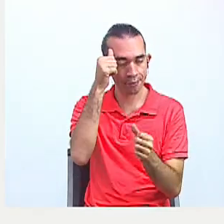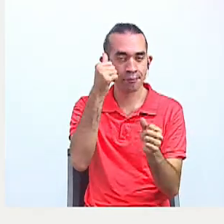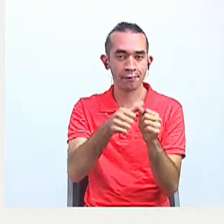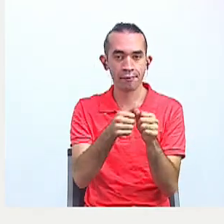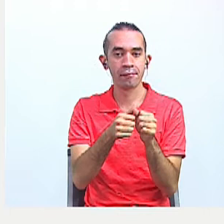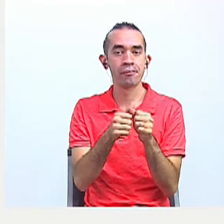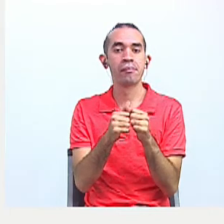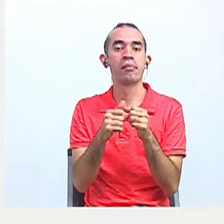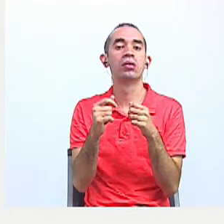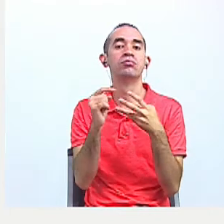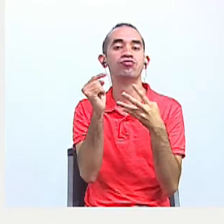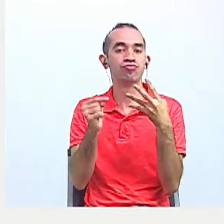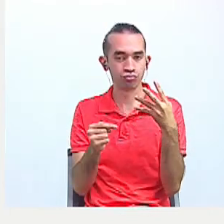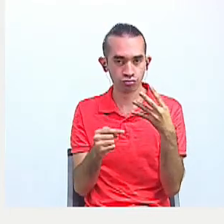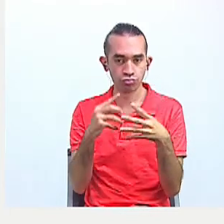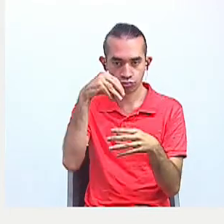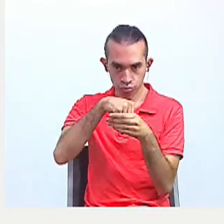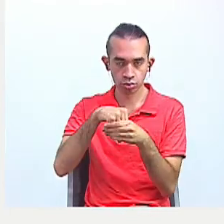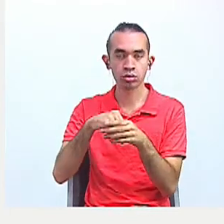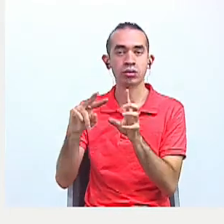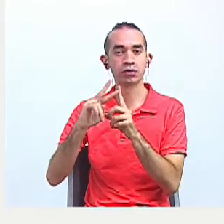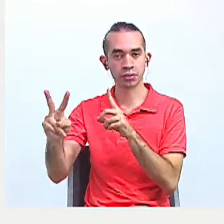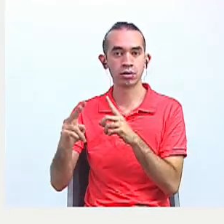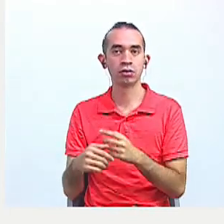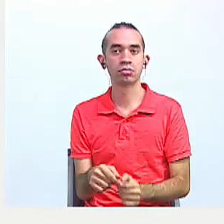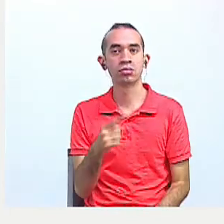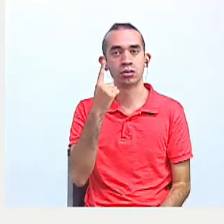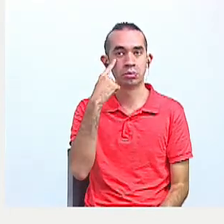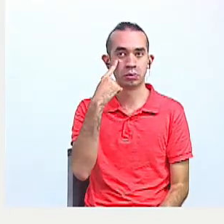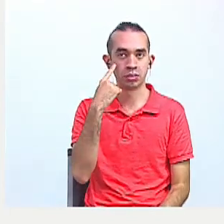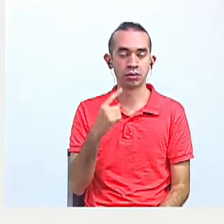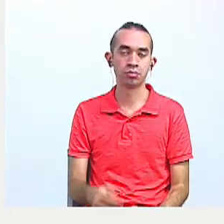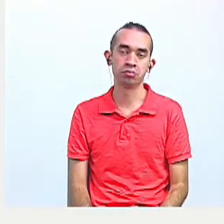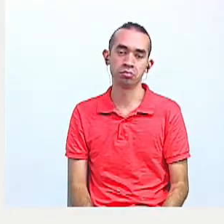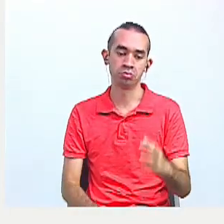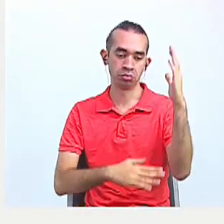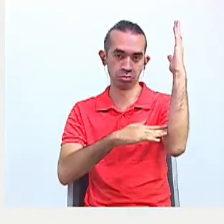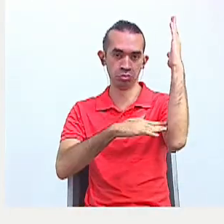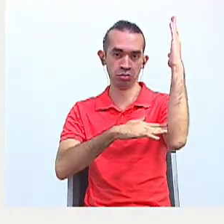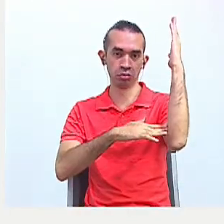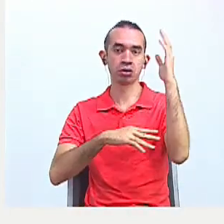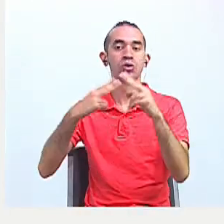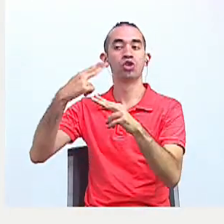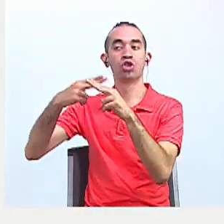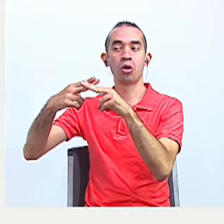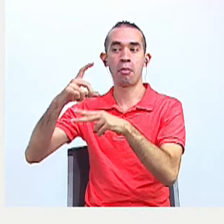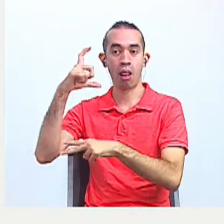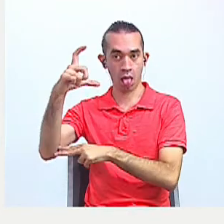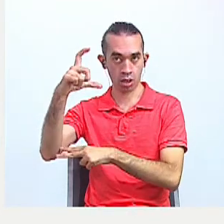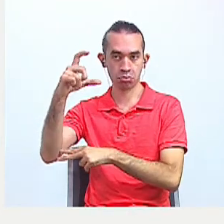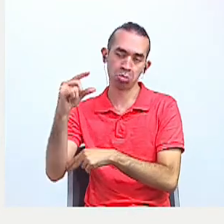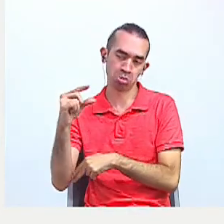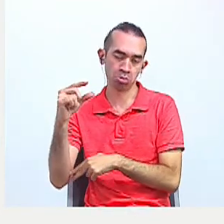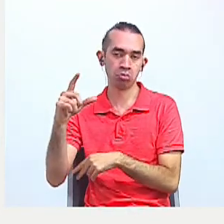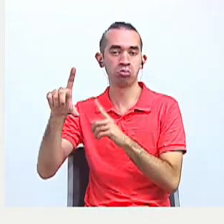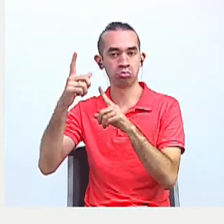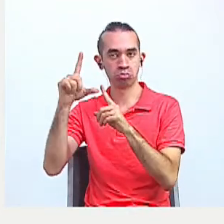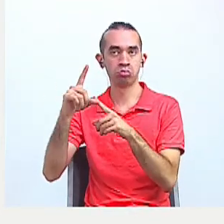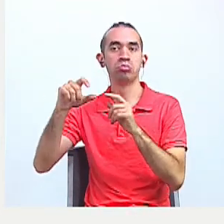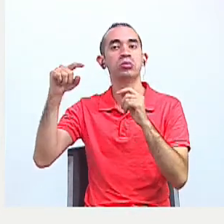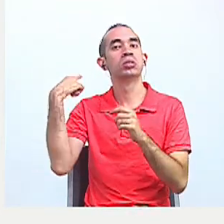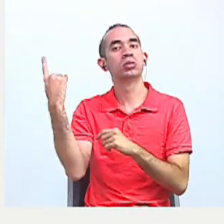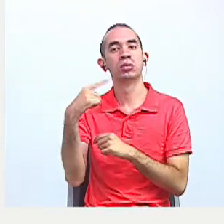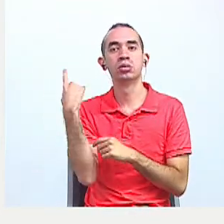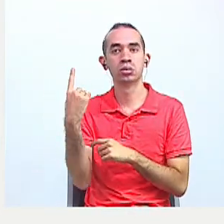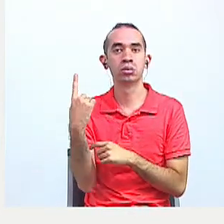las características de un vector. Un vector se representa con una letra mayúscula o minúscula y por lo general se le coloca